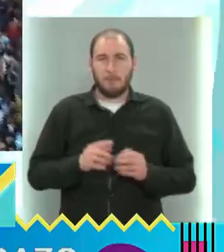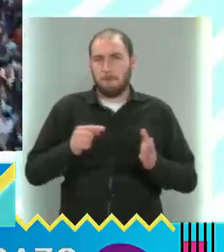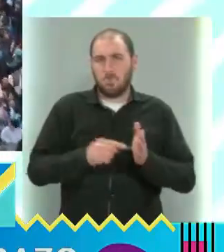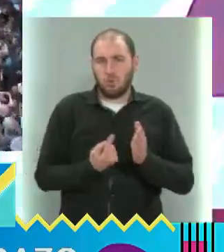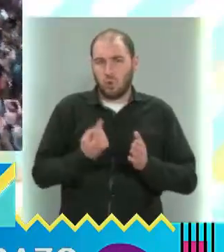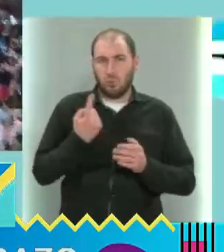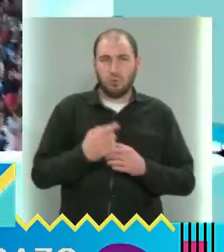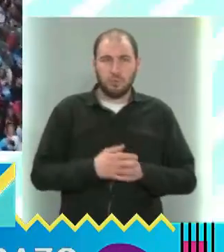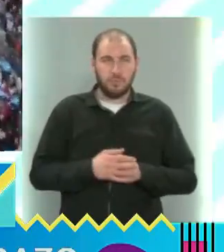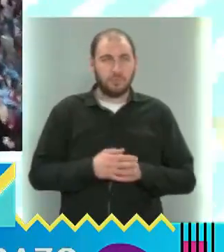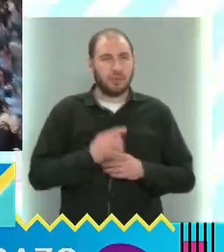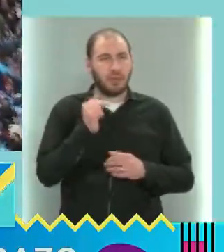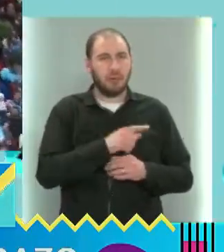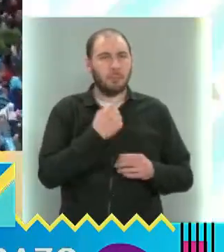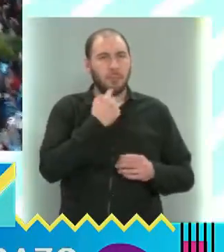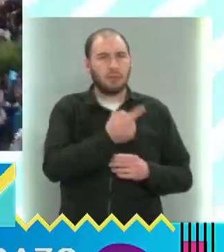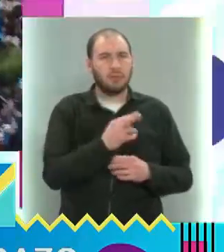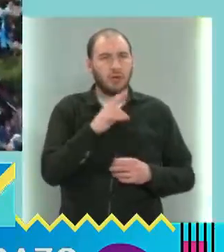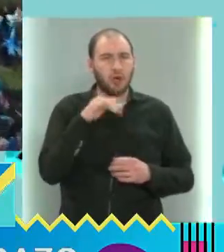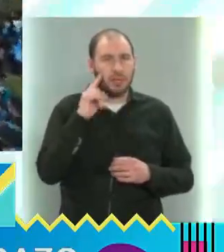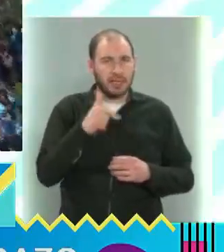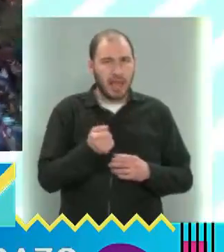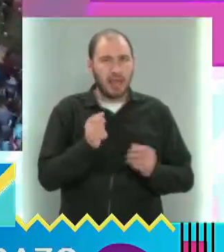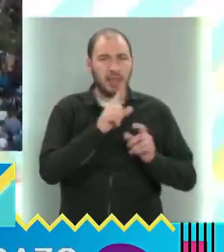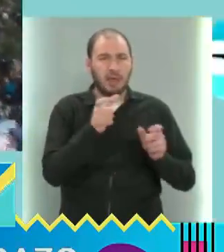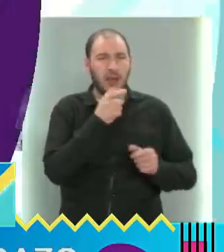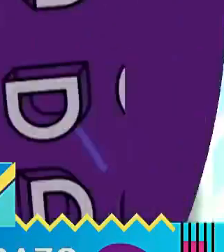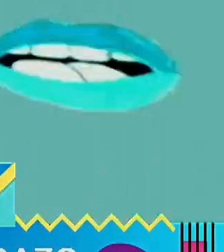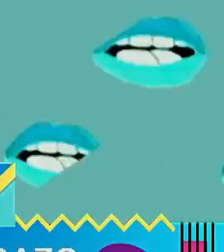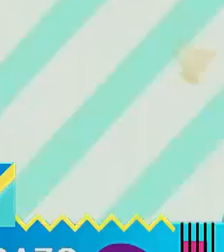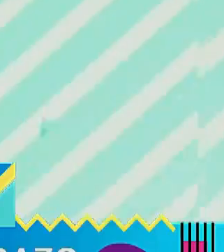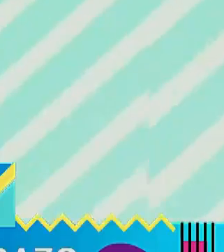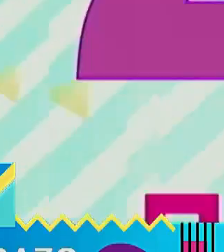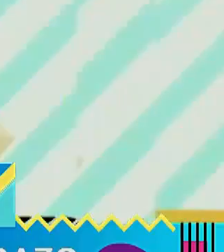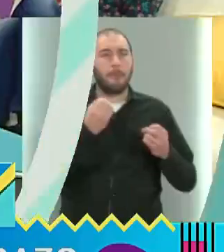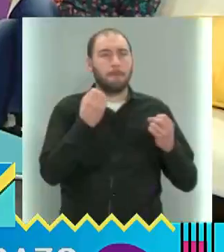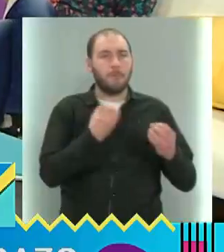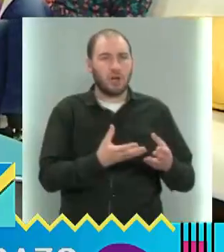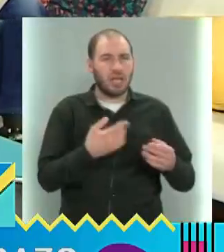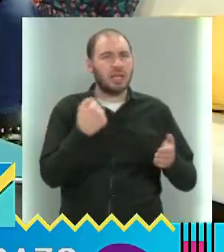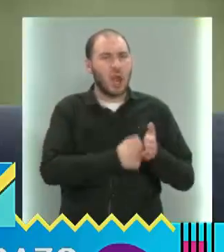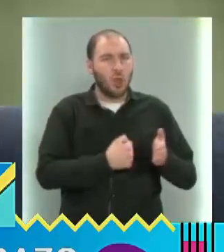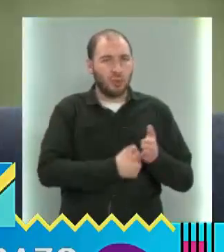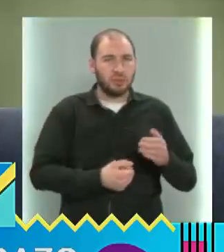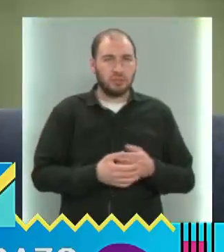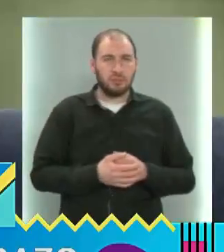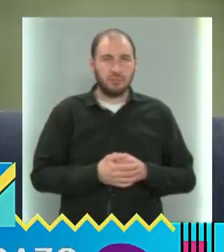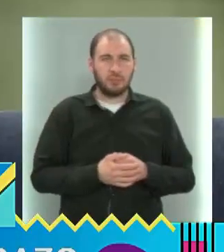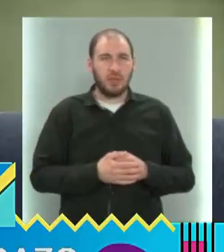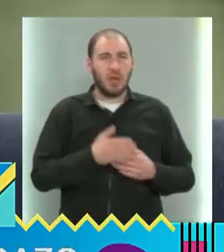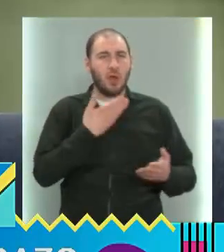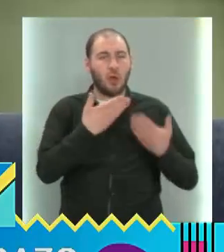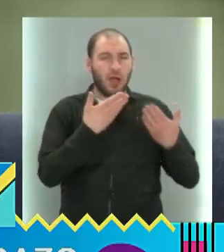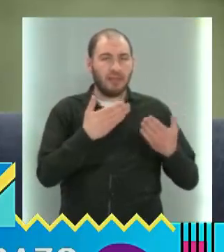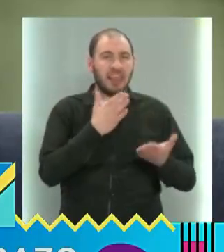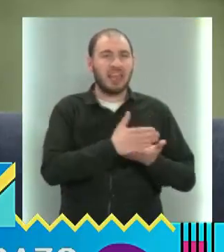punto. Bueno, en eso sería bueno preguntarte, Romina, a nivel de respuesta, ¿por qué en esta lucha se habla